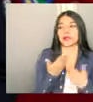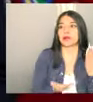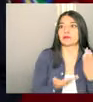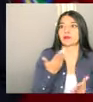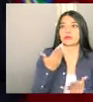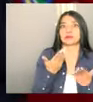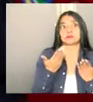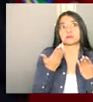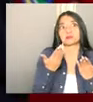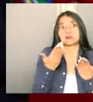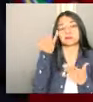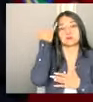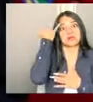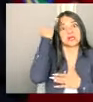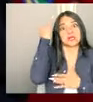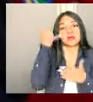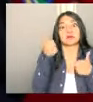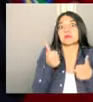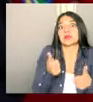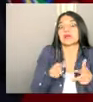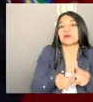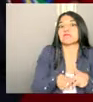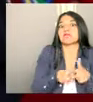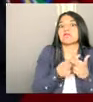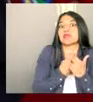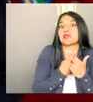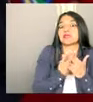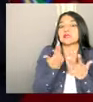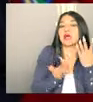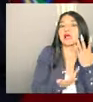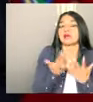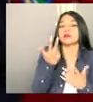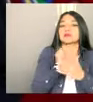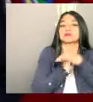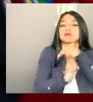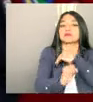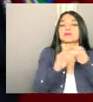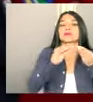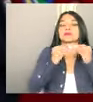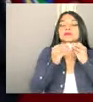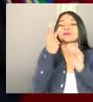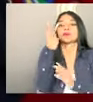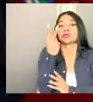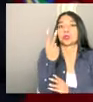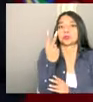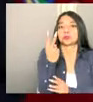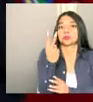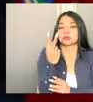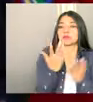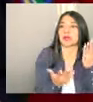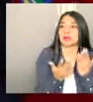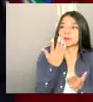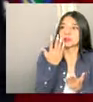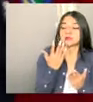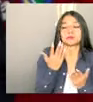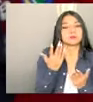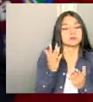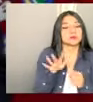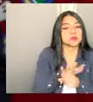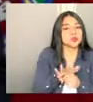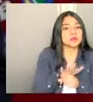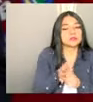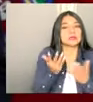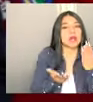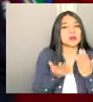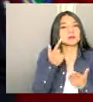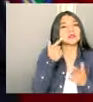idea el que pueda empezar la línea 2, tiene recursos económicos suficientes, en fin, hay muchos